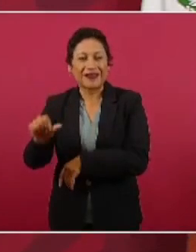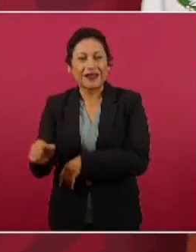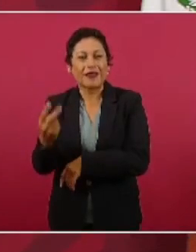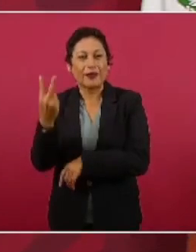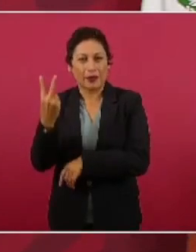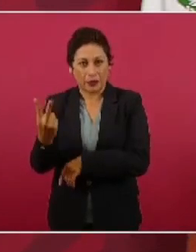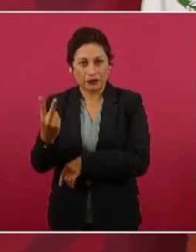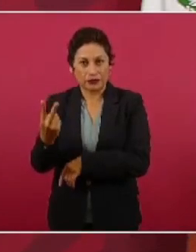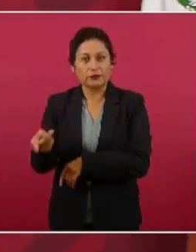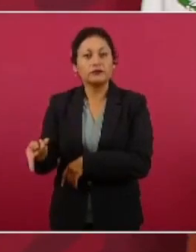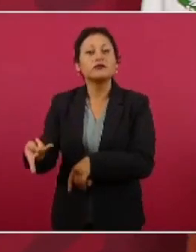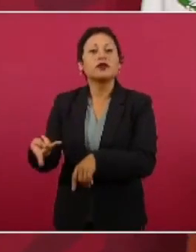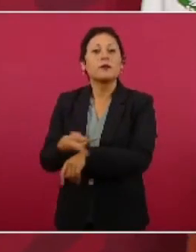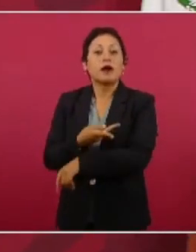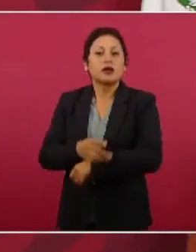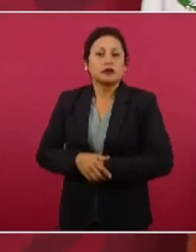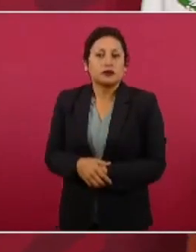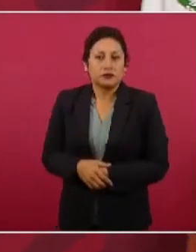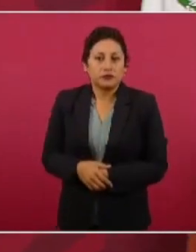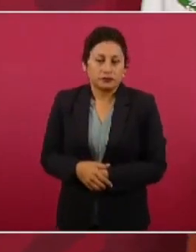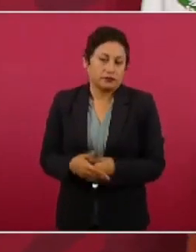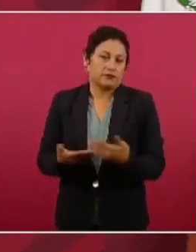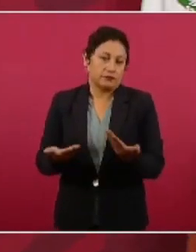además de la mala calidad del suelo,